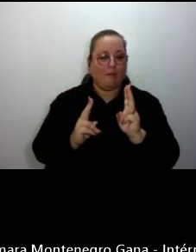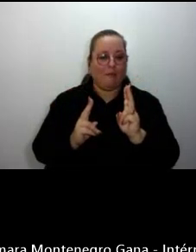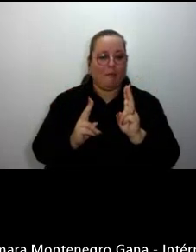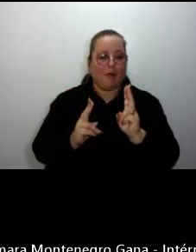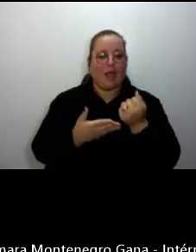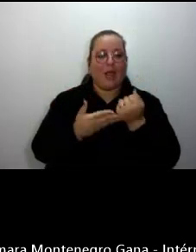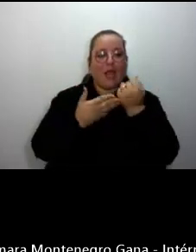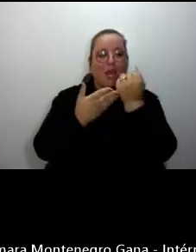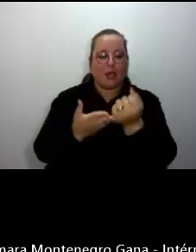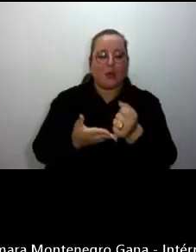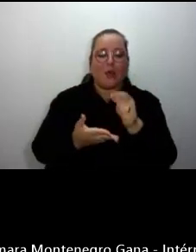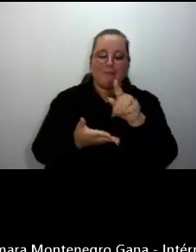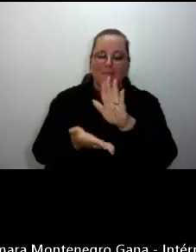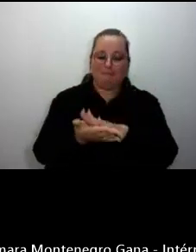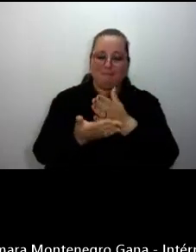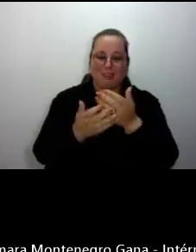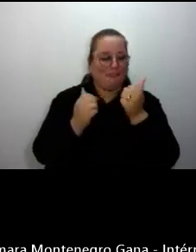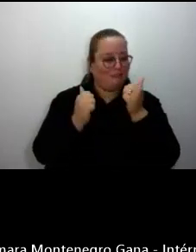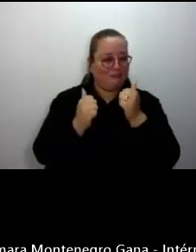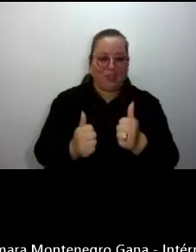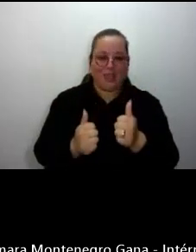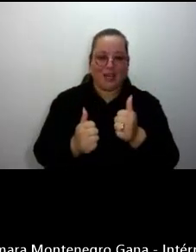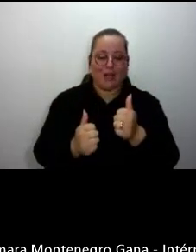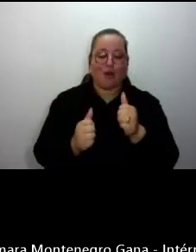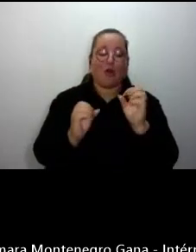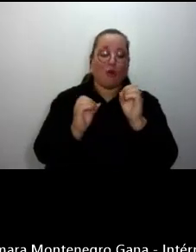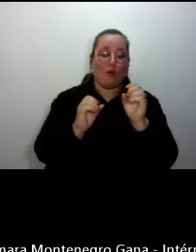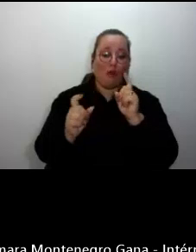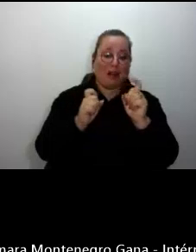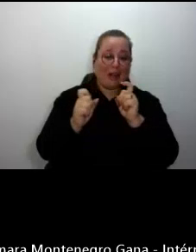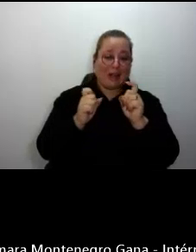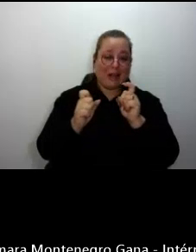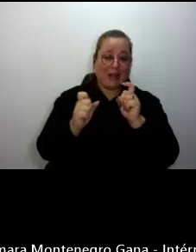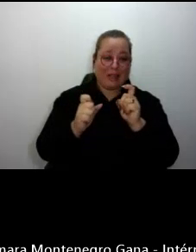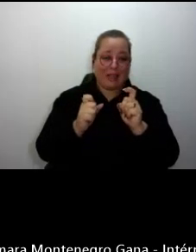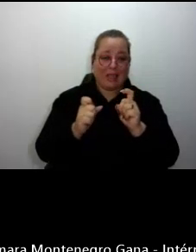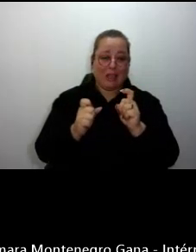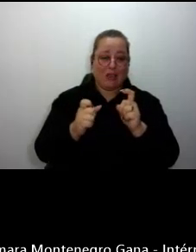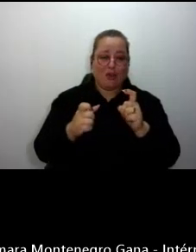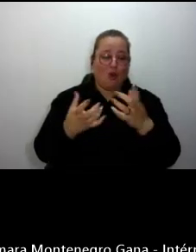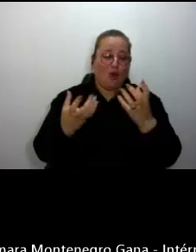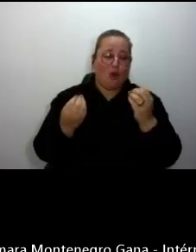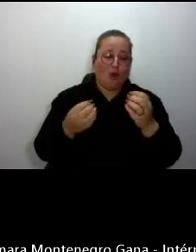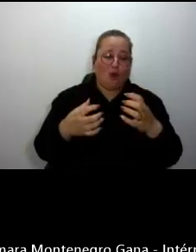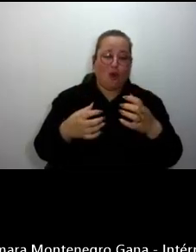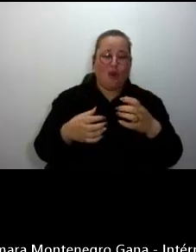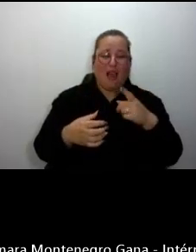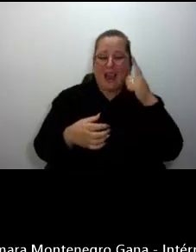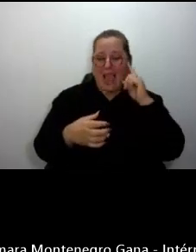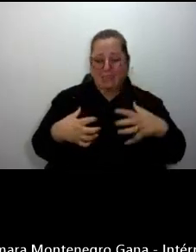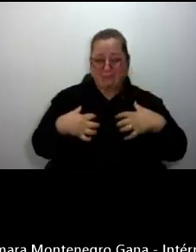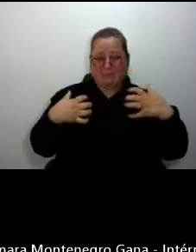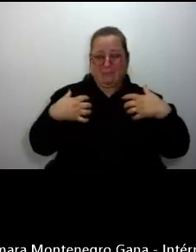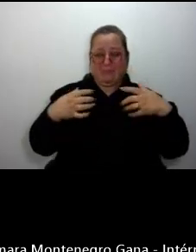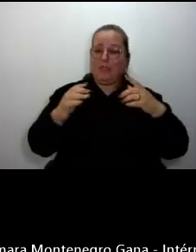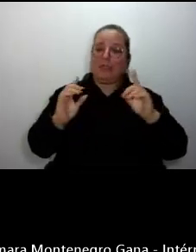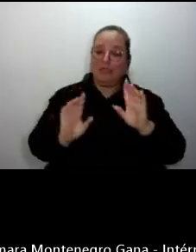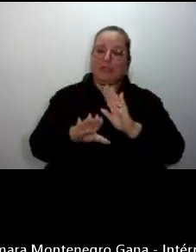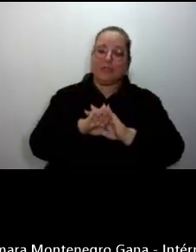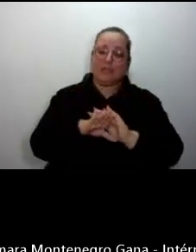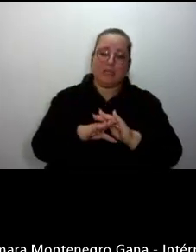en el bienestar o presentar riesgo, ¿verdad?, o exacerbar las situaciones desde regulación. Es por eso que es importante, ¿verdad?, que en